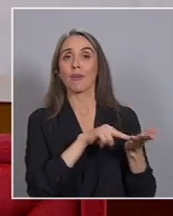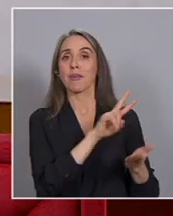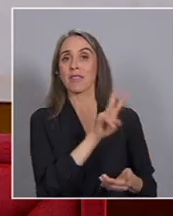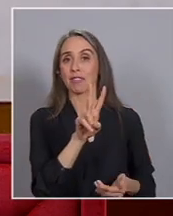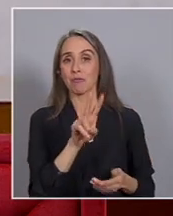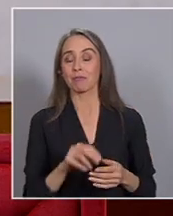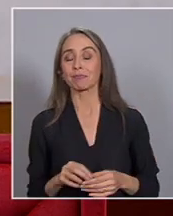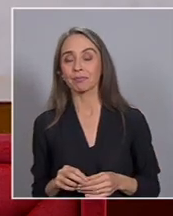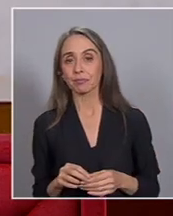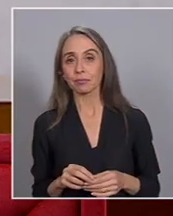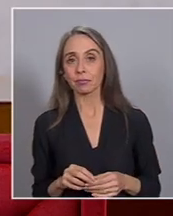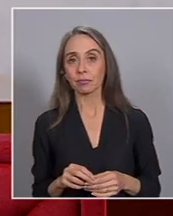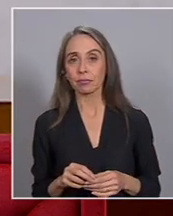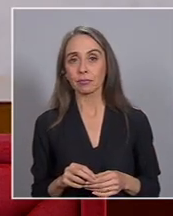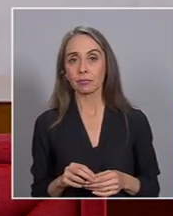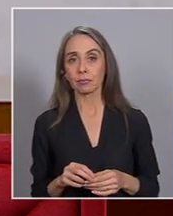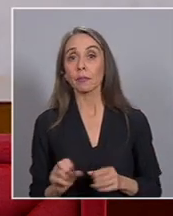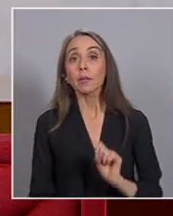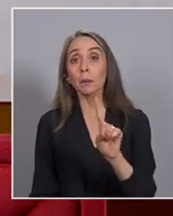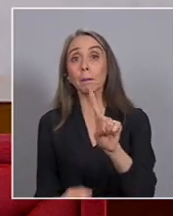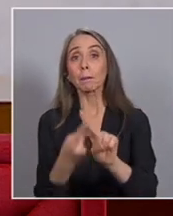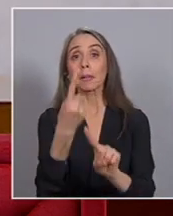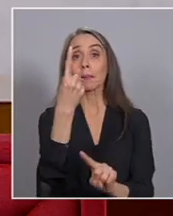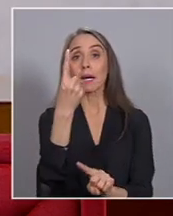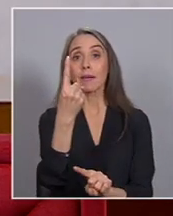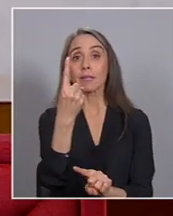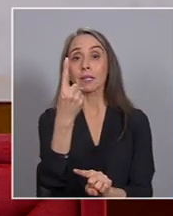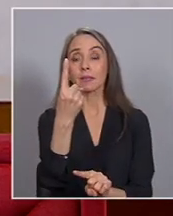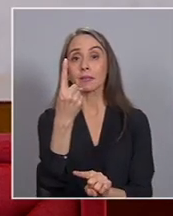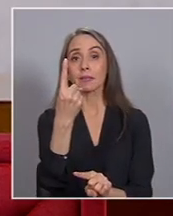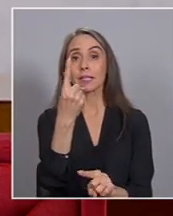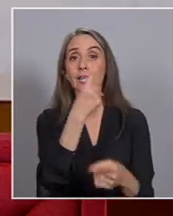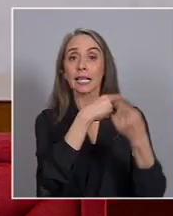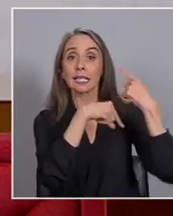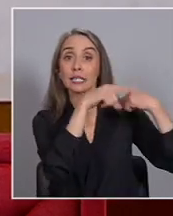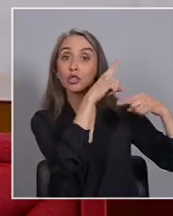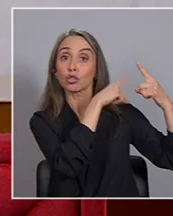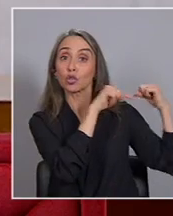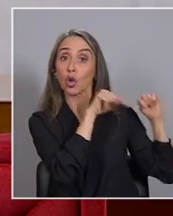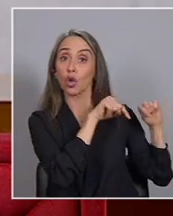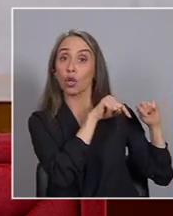2022. Por primera vez en su historia,